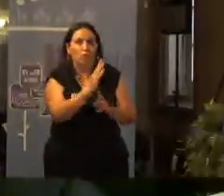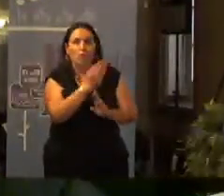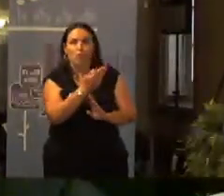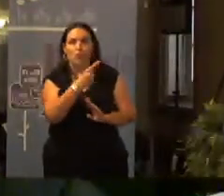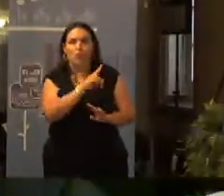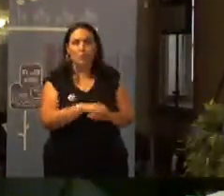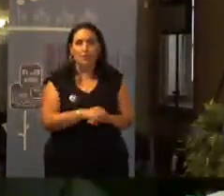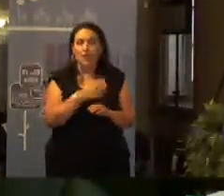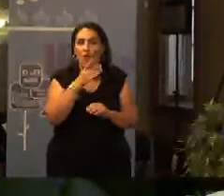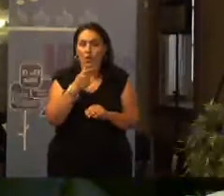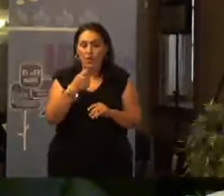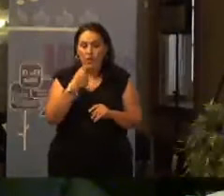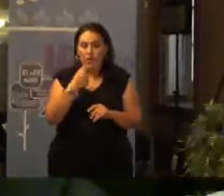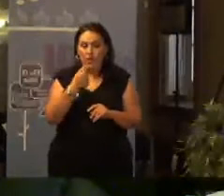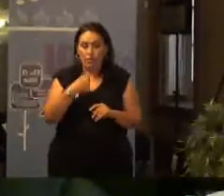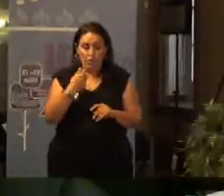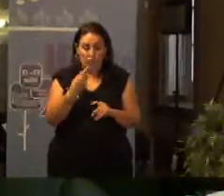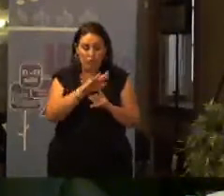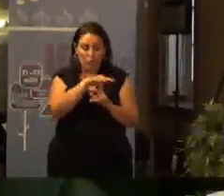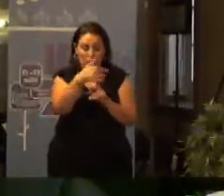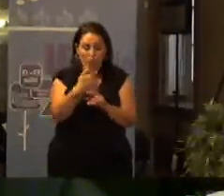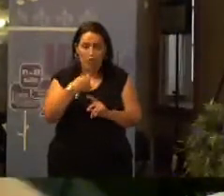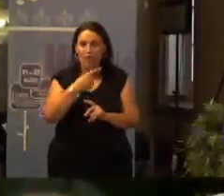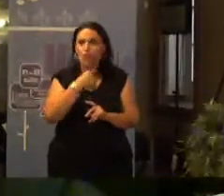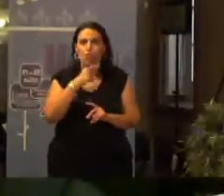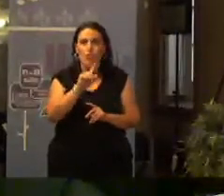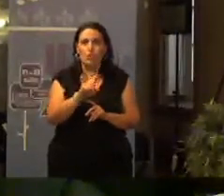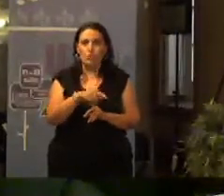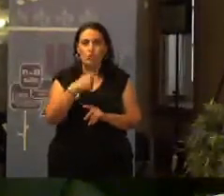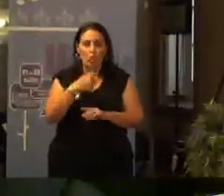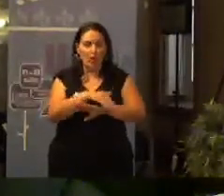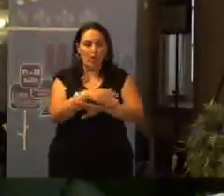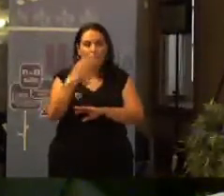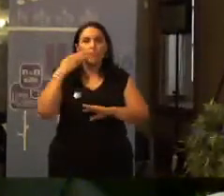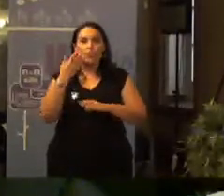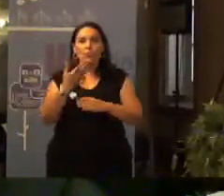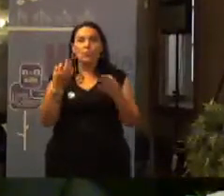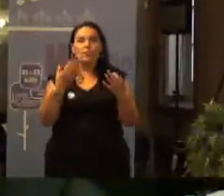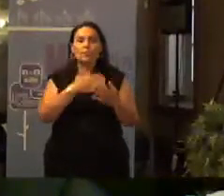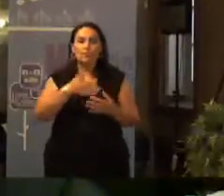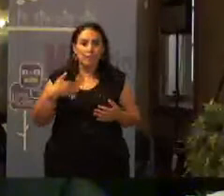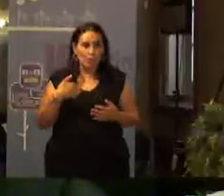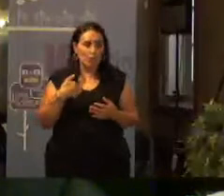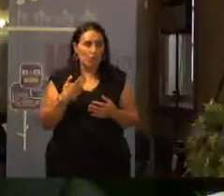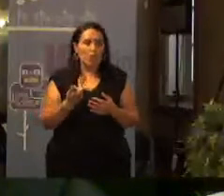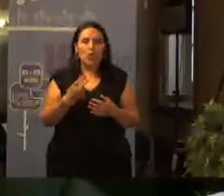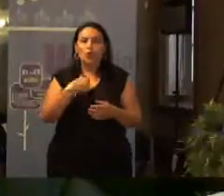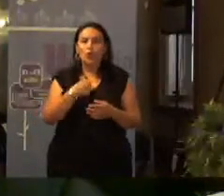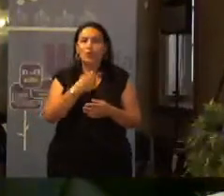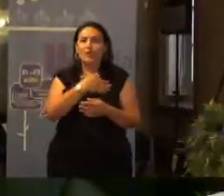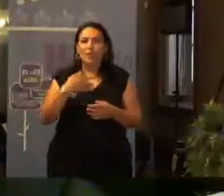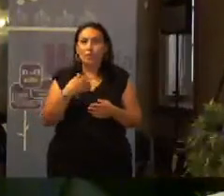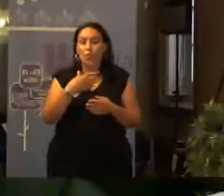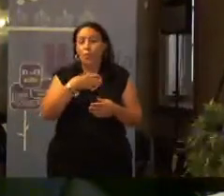Poderedes, en remato, pensar que esa miña diagnose, a miña prognose é demasiado descarnada, demasiado pesimista, pero eu prefiro poñer